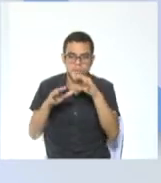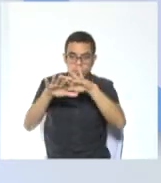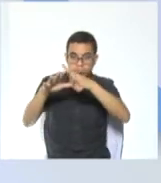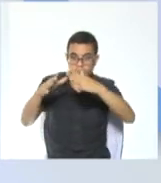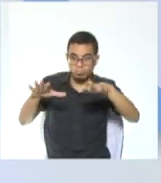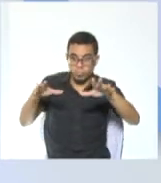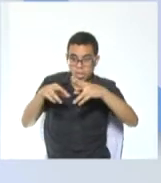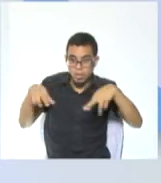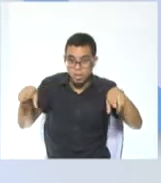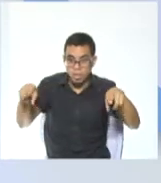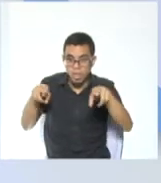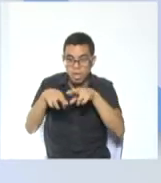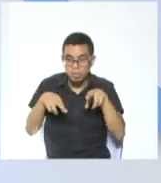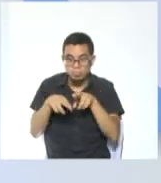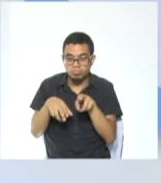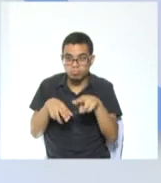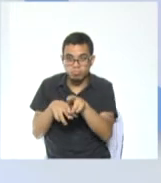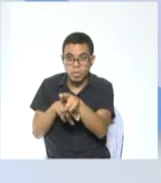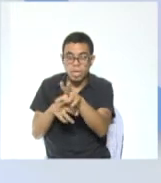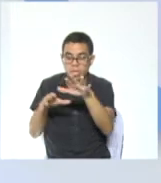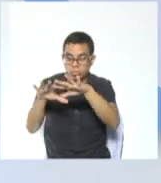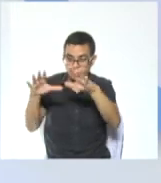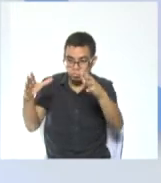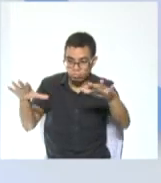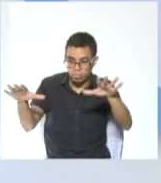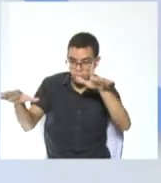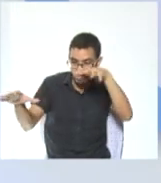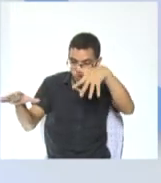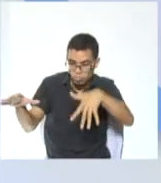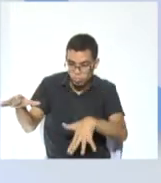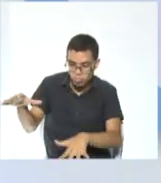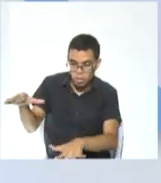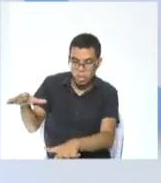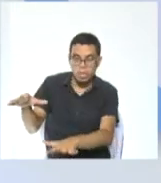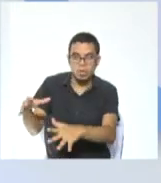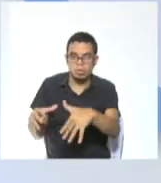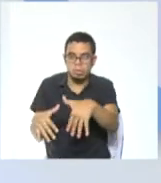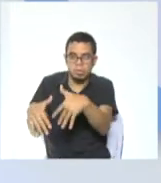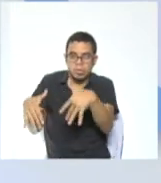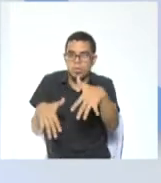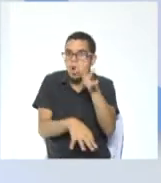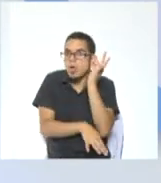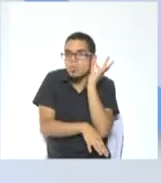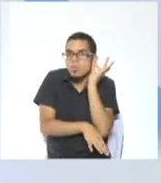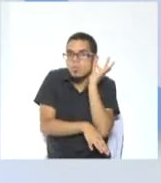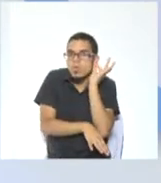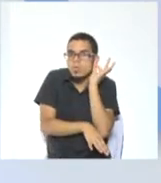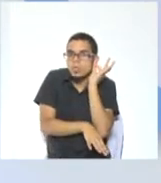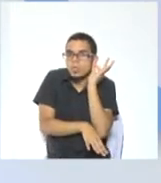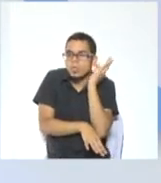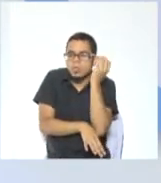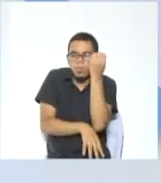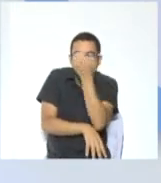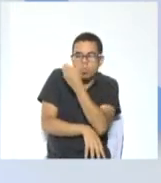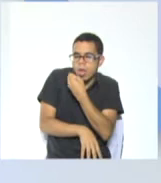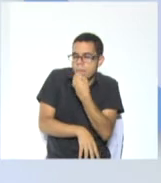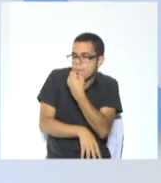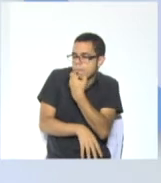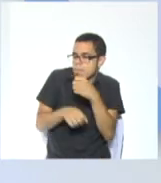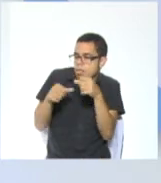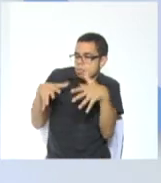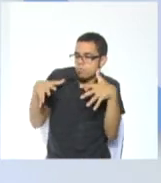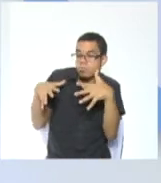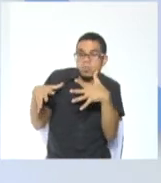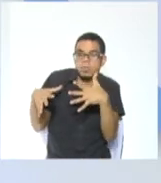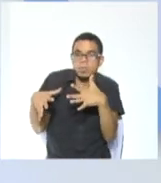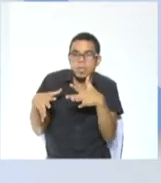del misterioso pozo habita el espíritu de una joven de singular belleza que